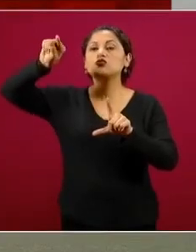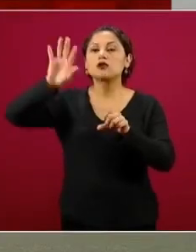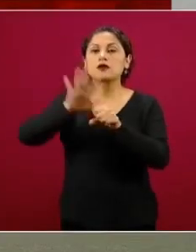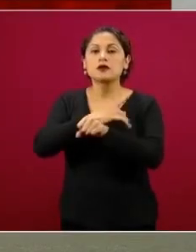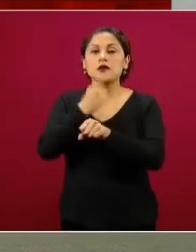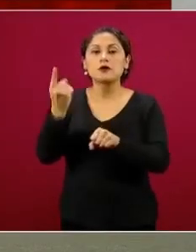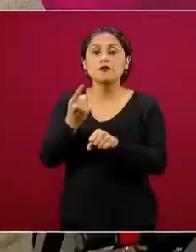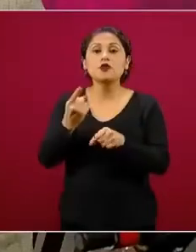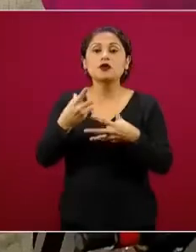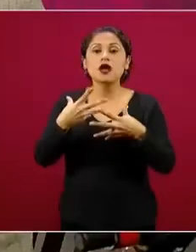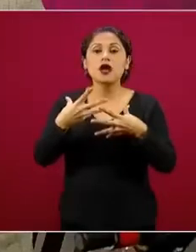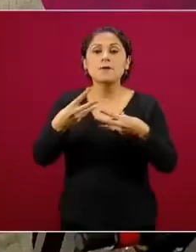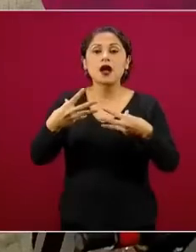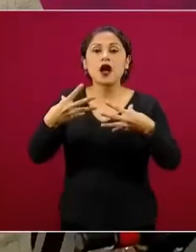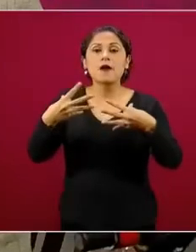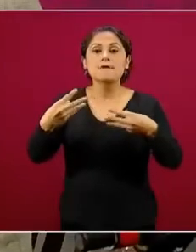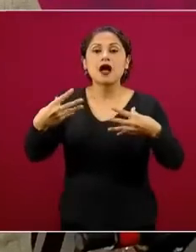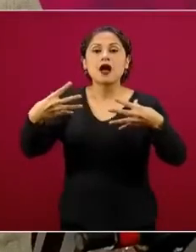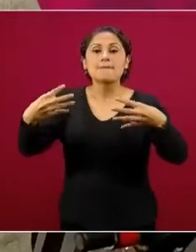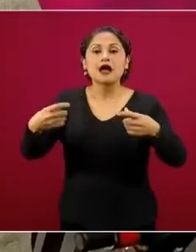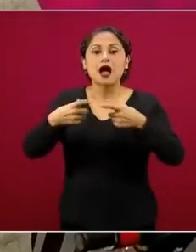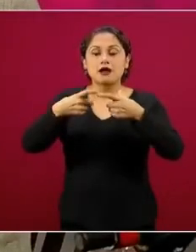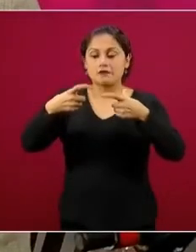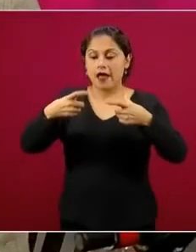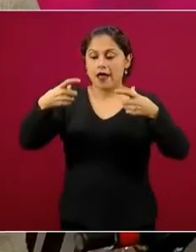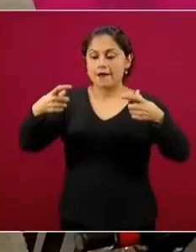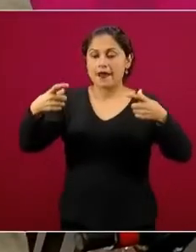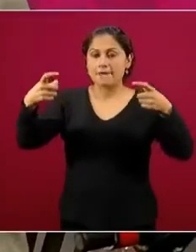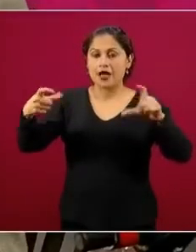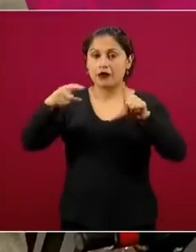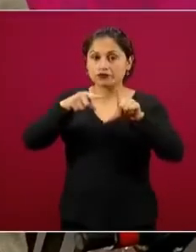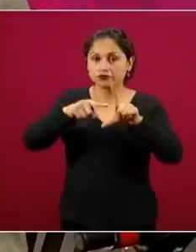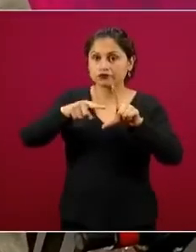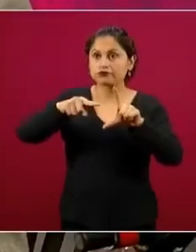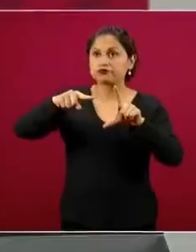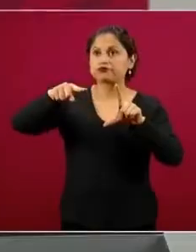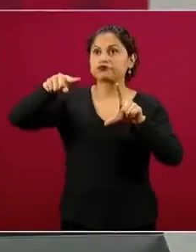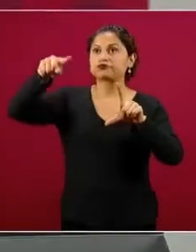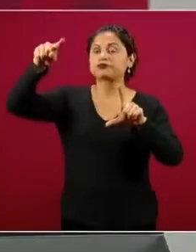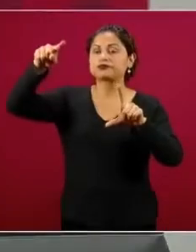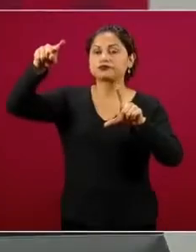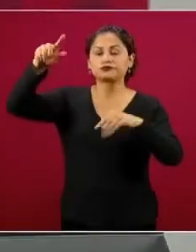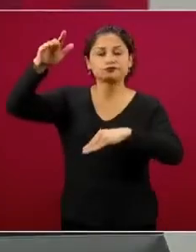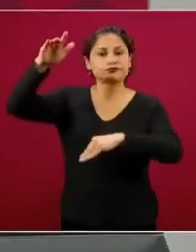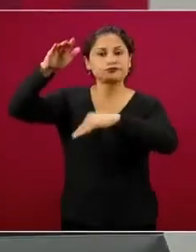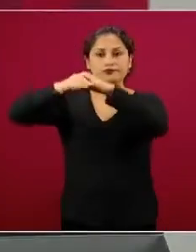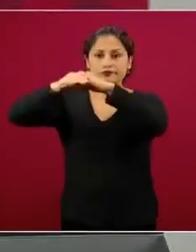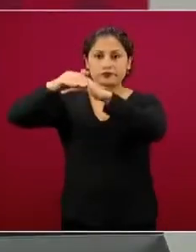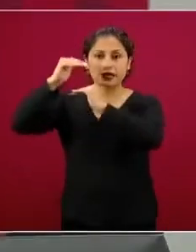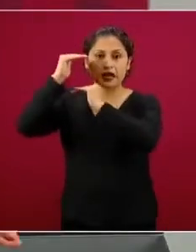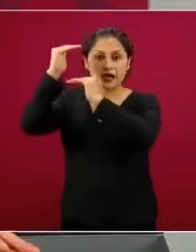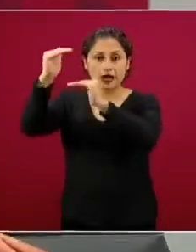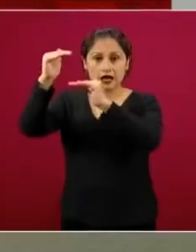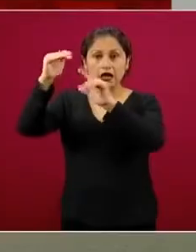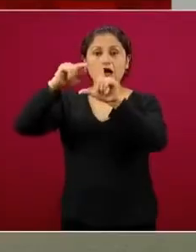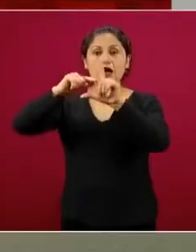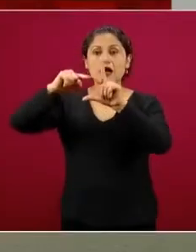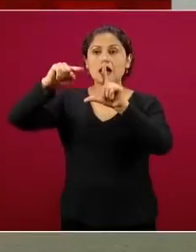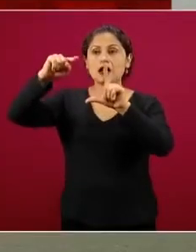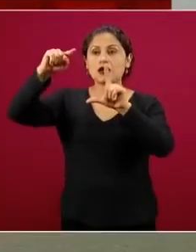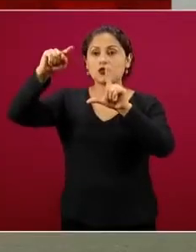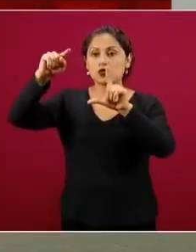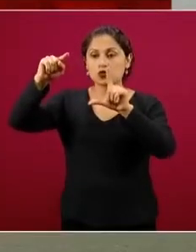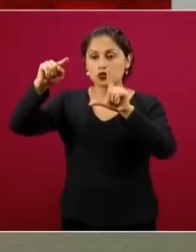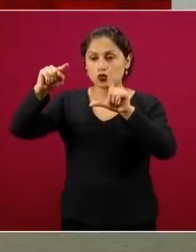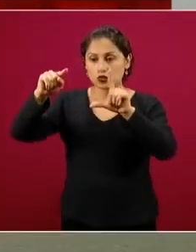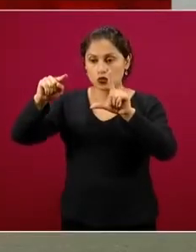casos, llega a un punto máximo y luego desciende el número de casos, hasta llegar a un